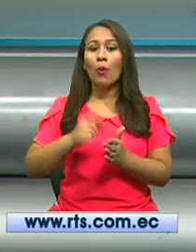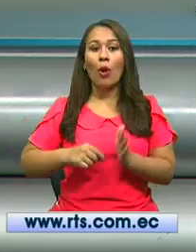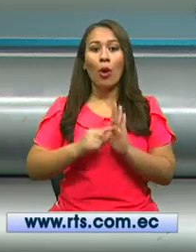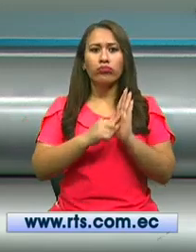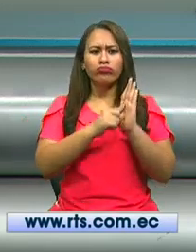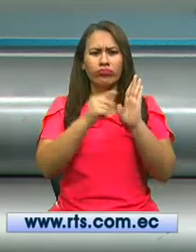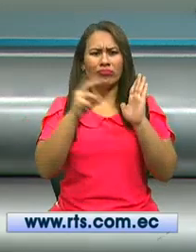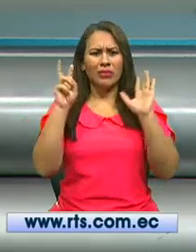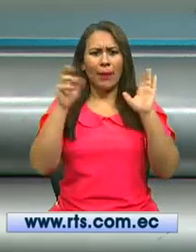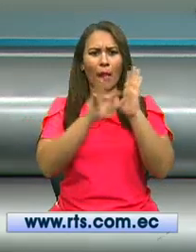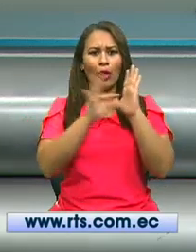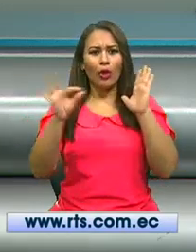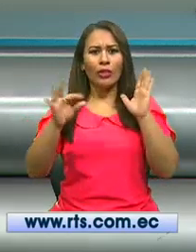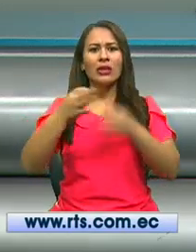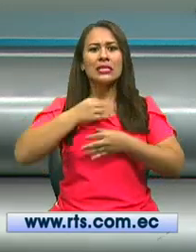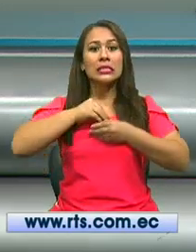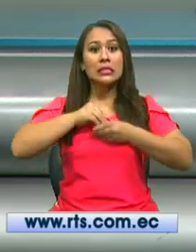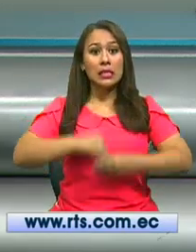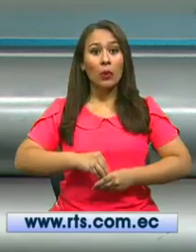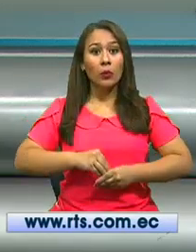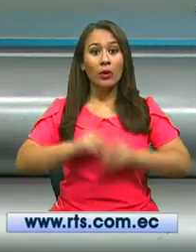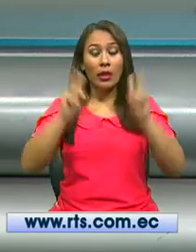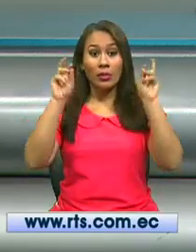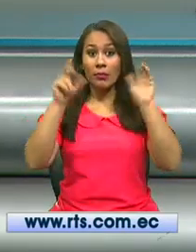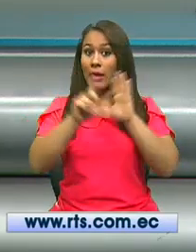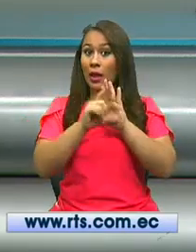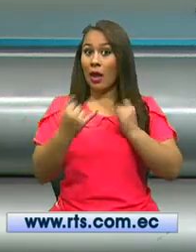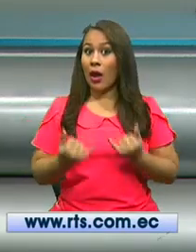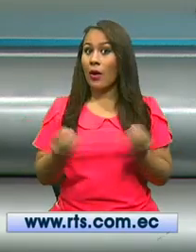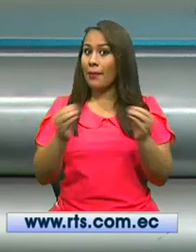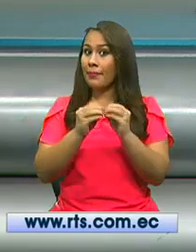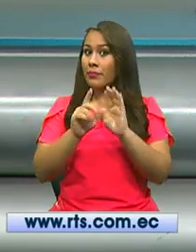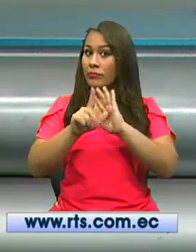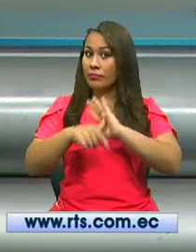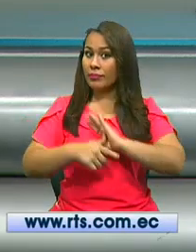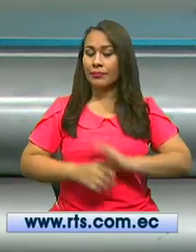Seguridad. Los detalles más adelante. Ahora empezamos con otros temas.